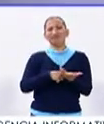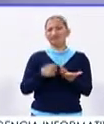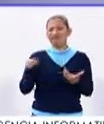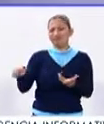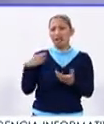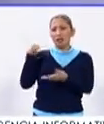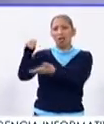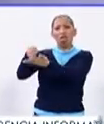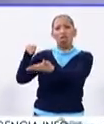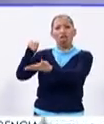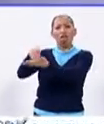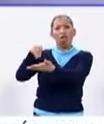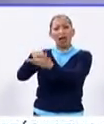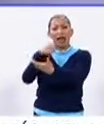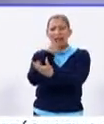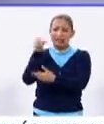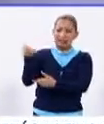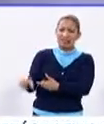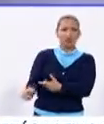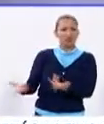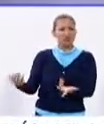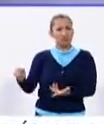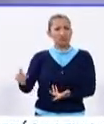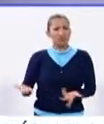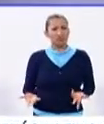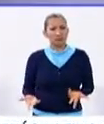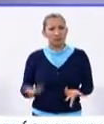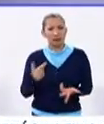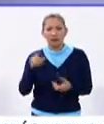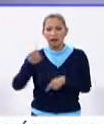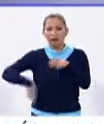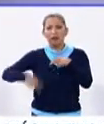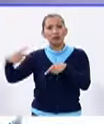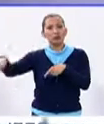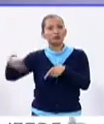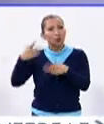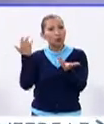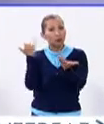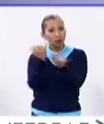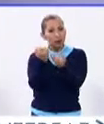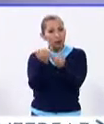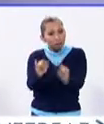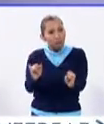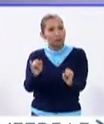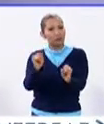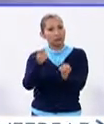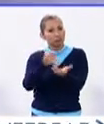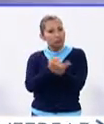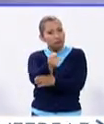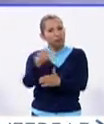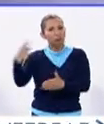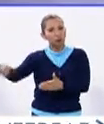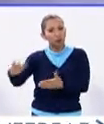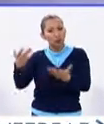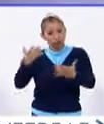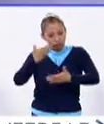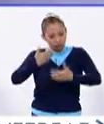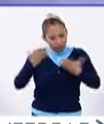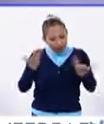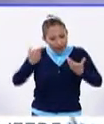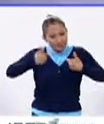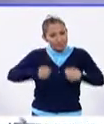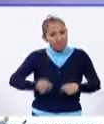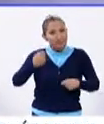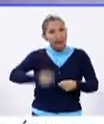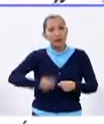le incorporan a esa subjetividad del niño y se le despoja de su propia individualidad, de la construcción de su propia individualidad, o en